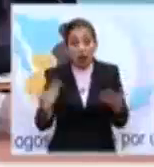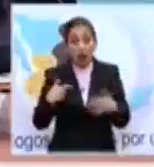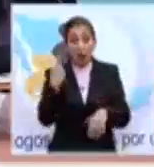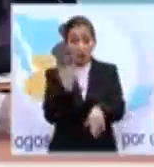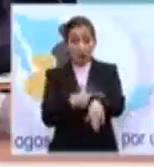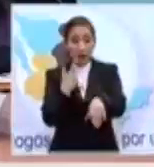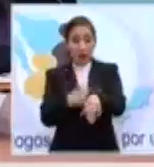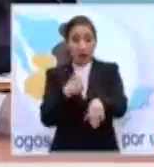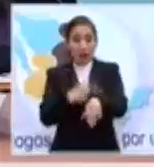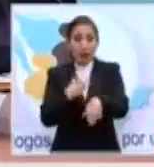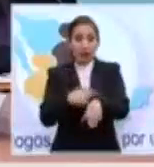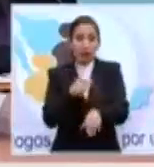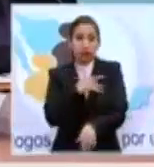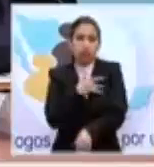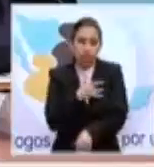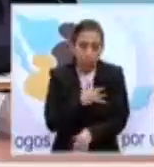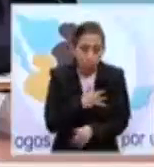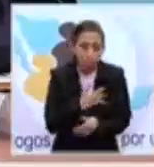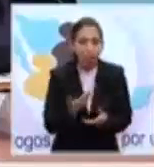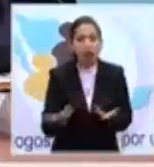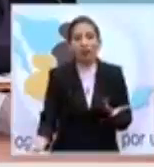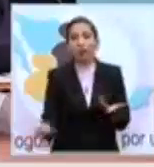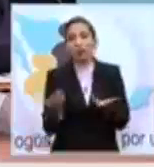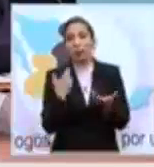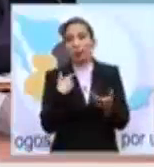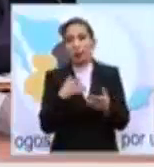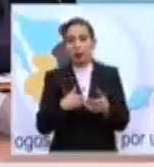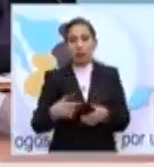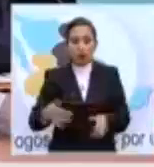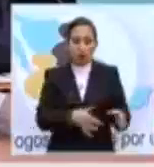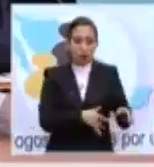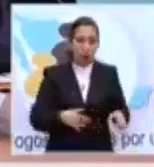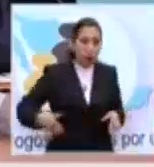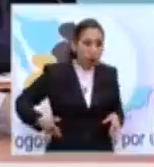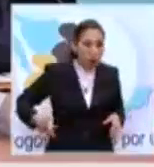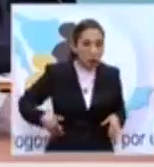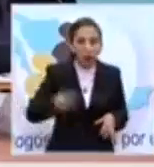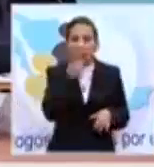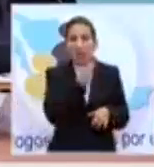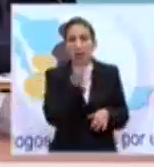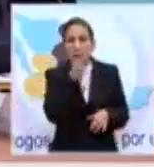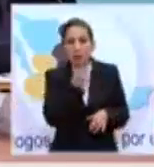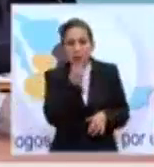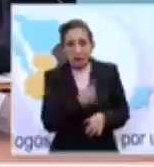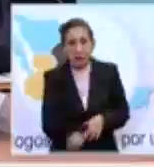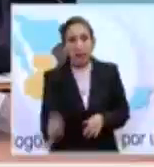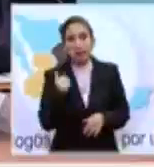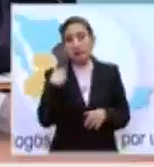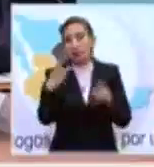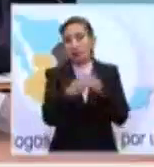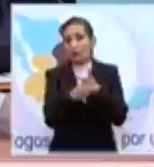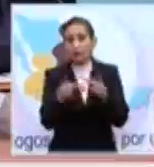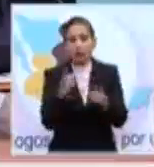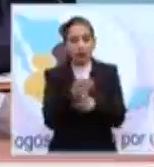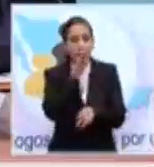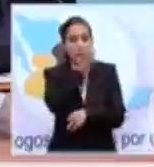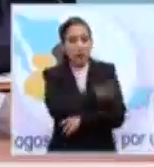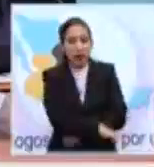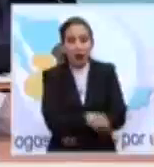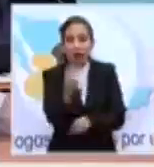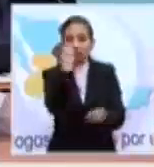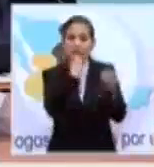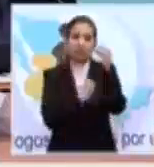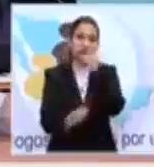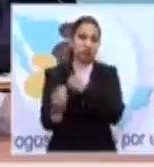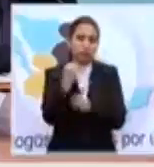enfermedades crónico-degenerativas como las disfunciones renales o la diabetes mellitus 2, producto de una mala alimentación, de una